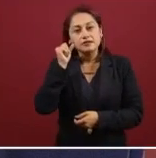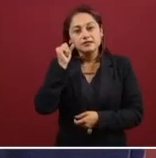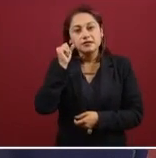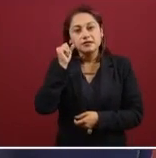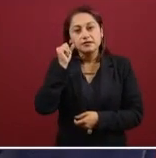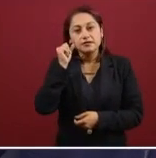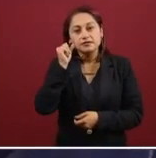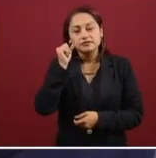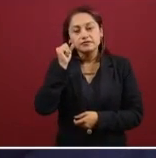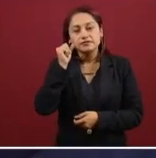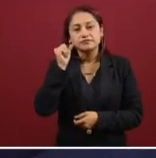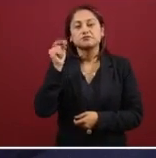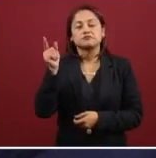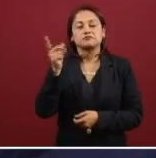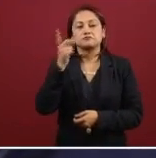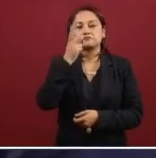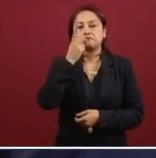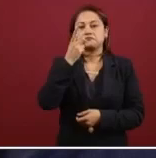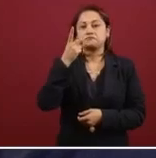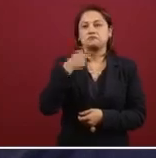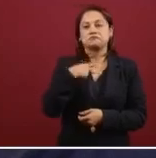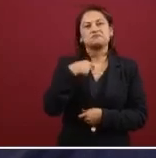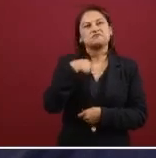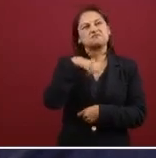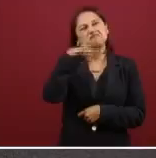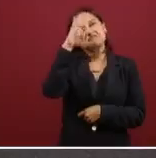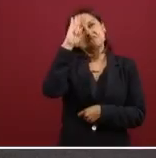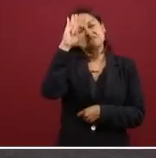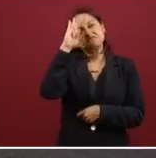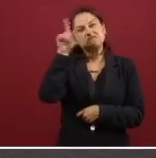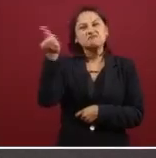de pensarse en una exposición